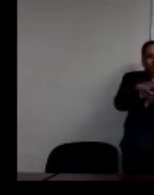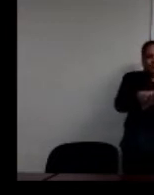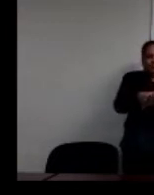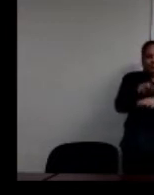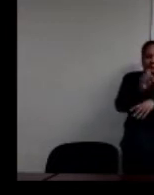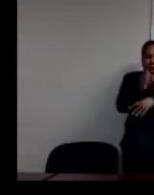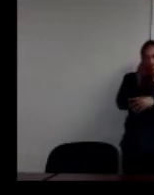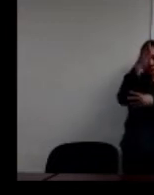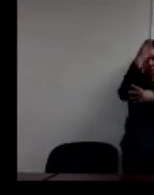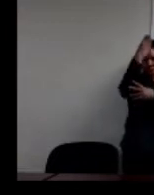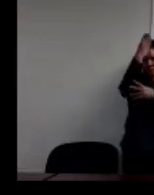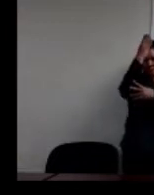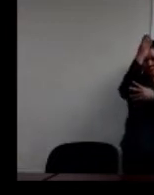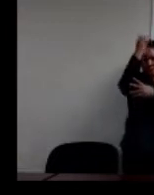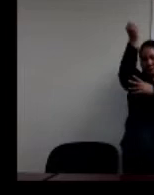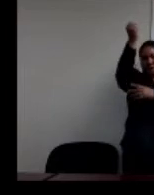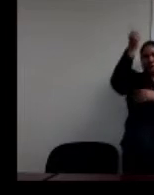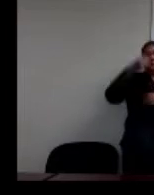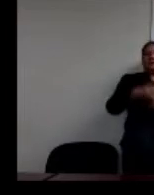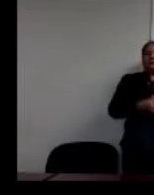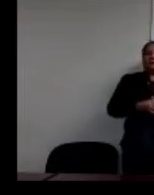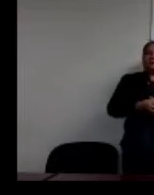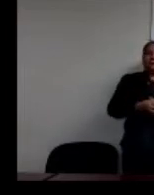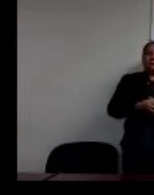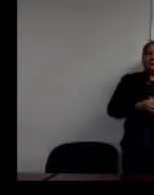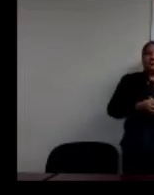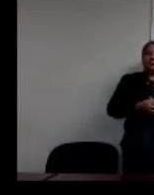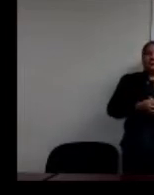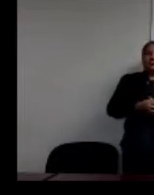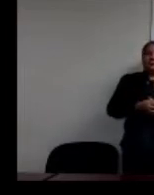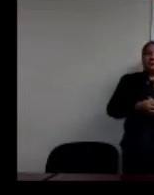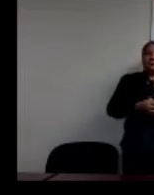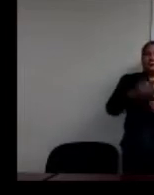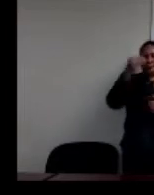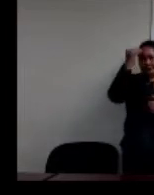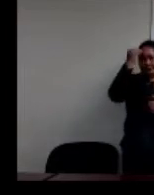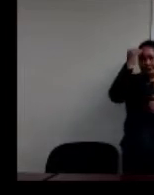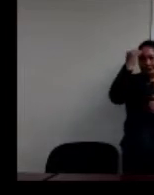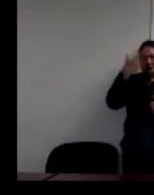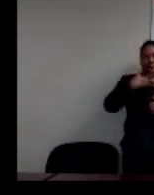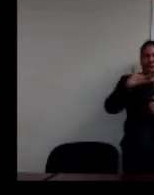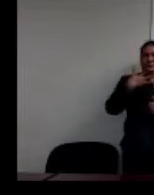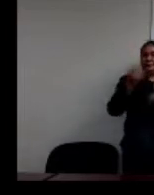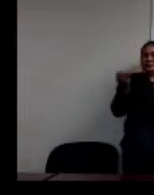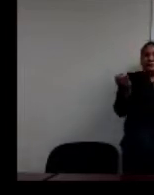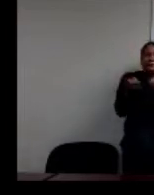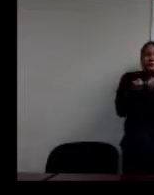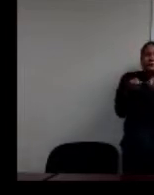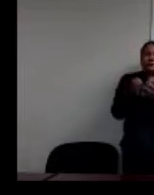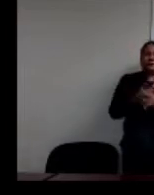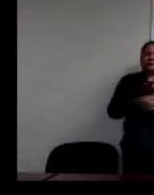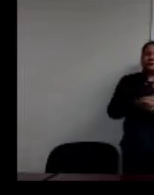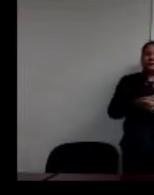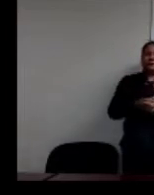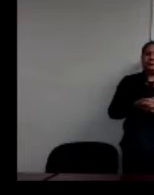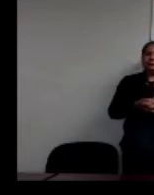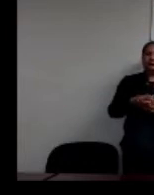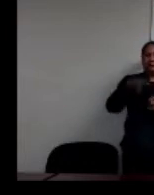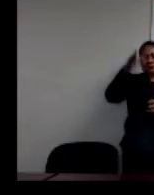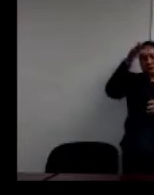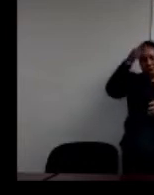parte lo desarrollan en la terapia de rehabilitación cognitiva a la par del área del aprendizaje.